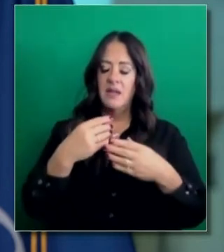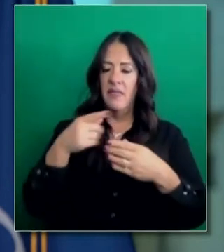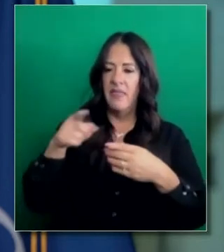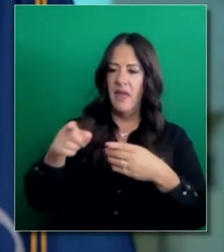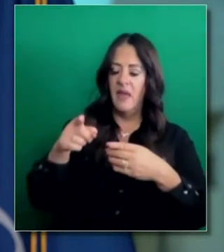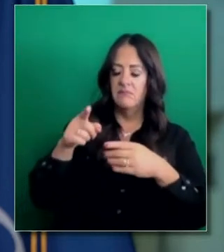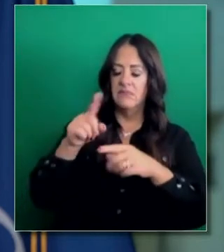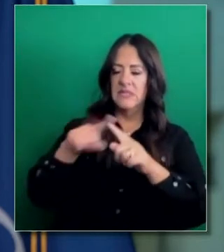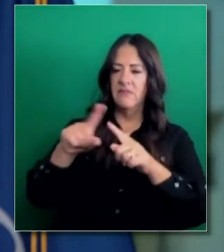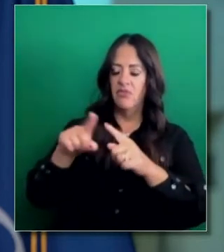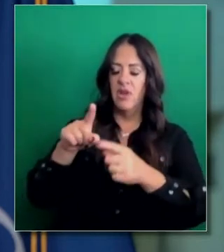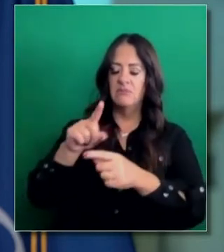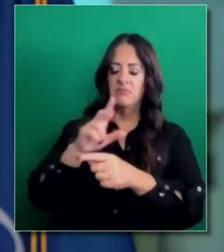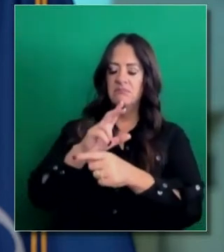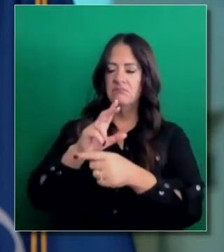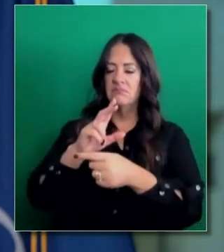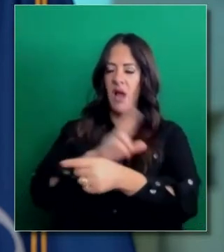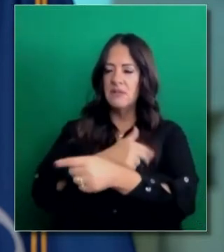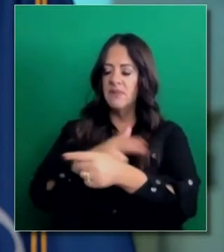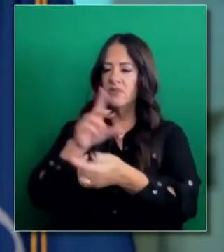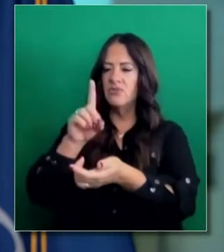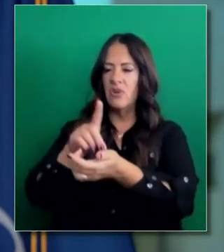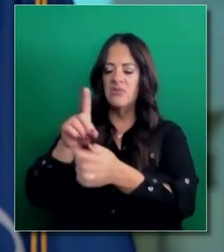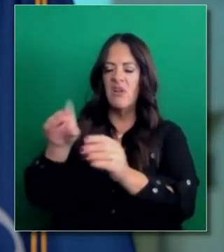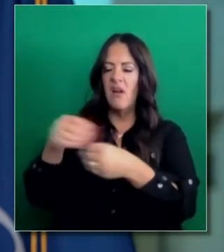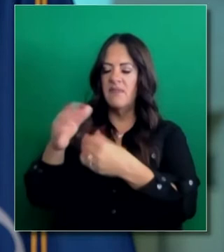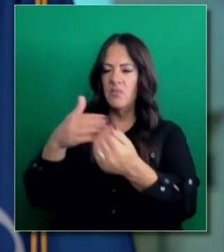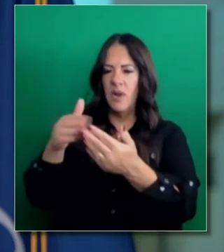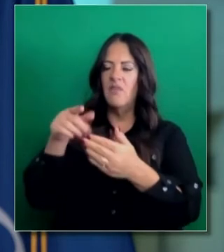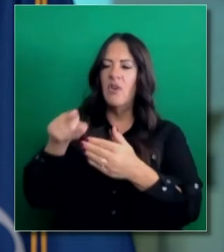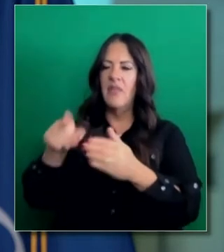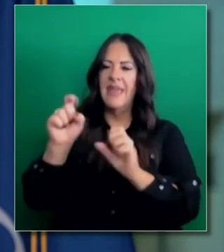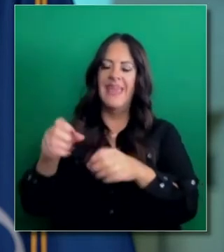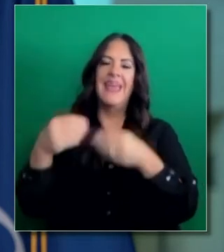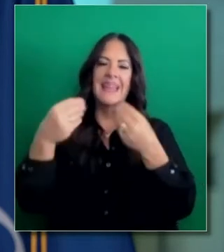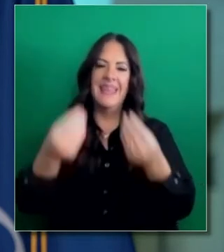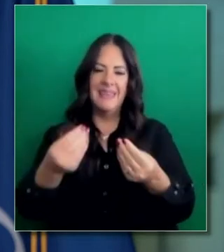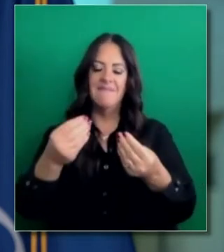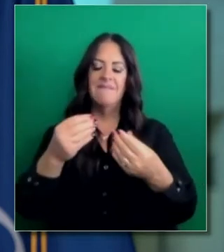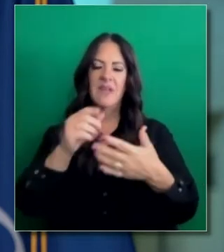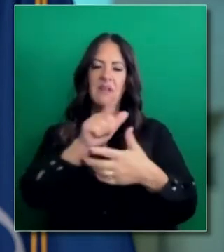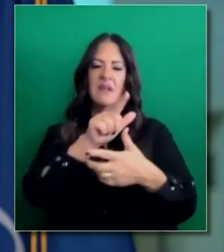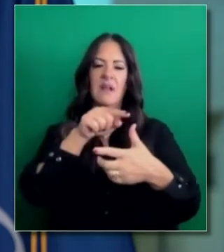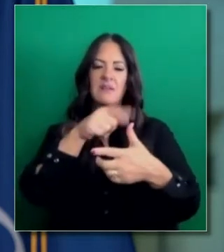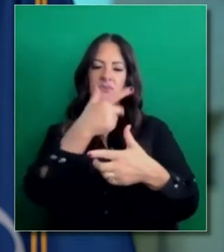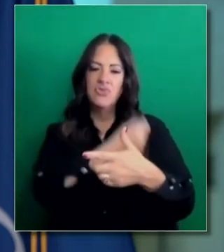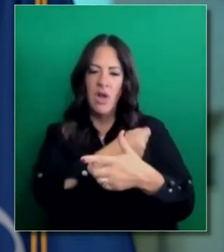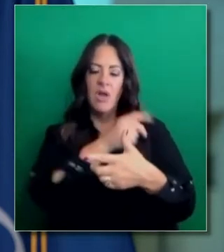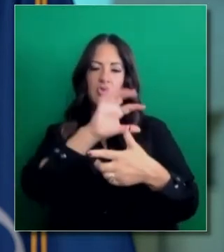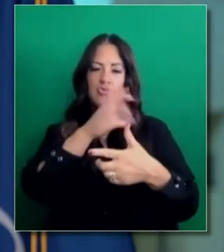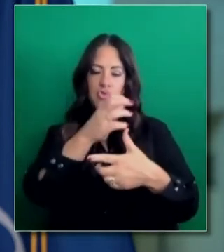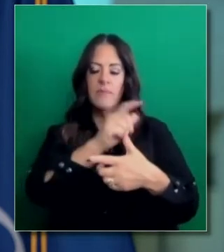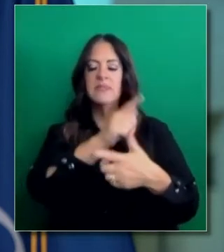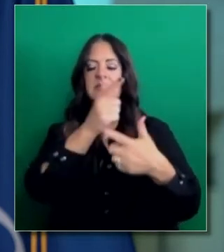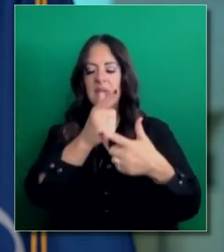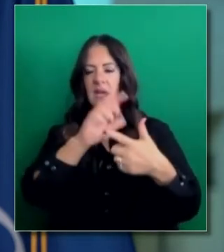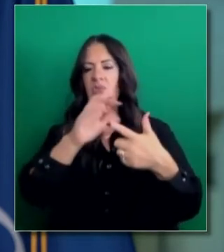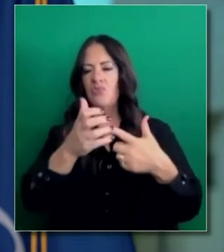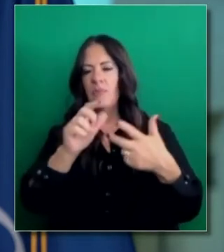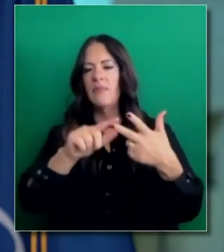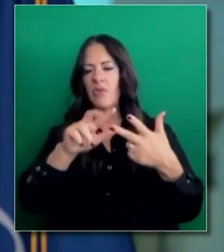cual estamos ahora es un recordatorio y no además la gente que está haciendo la cápsula vacuna residentes en centros de